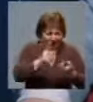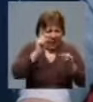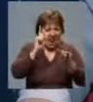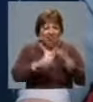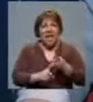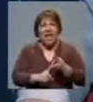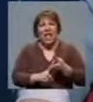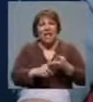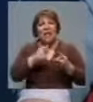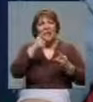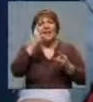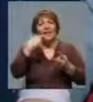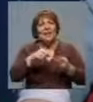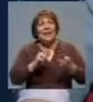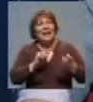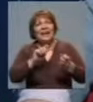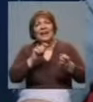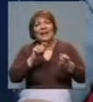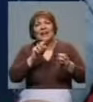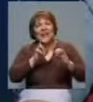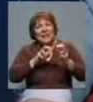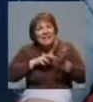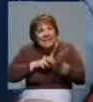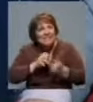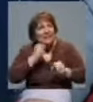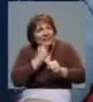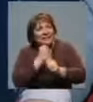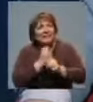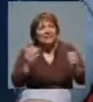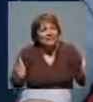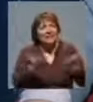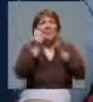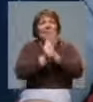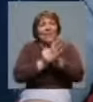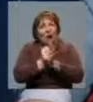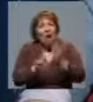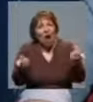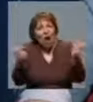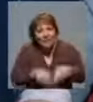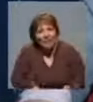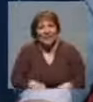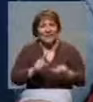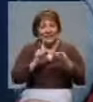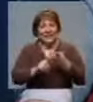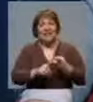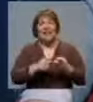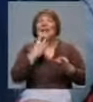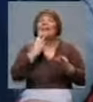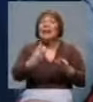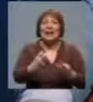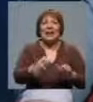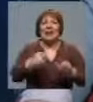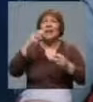a tratando de de este reflotar el ferrocarril la cuestión de la energía